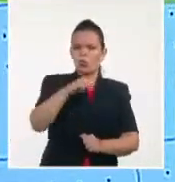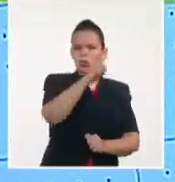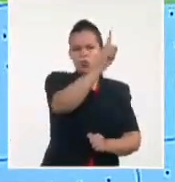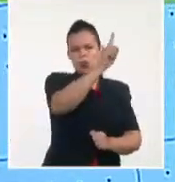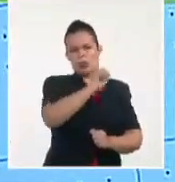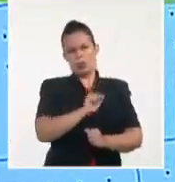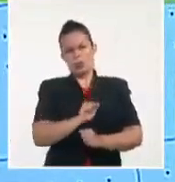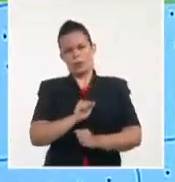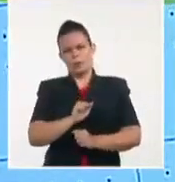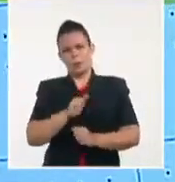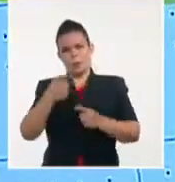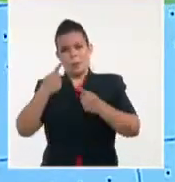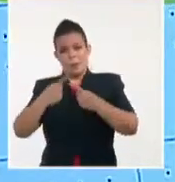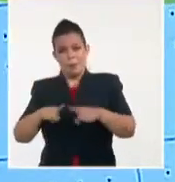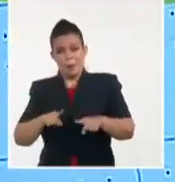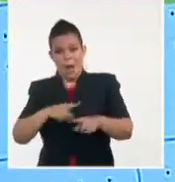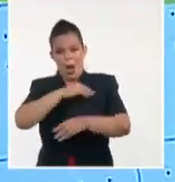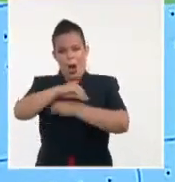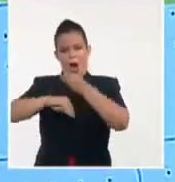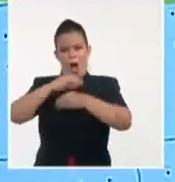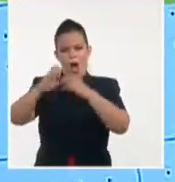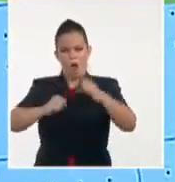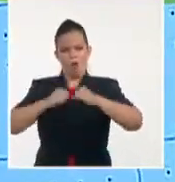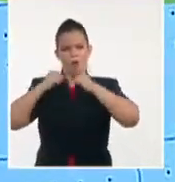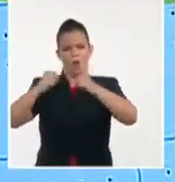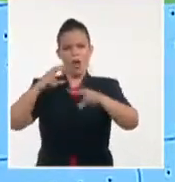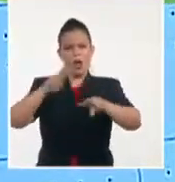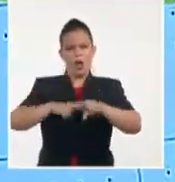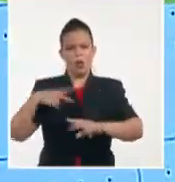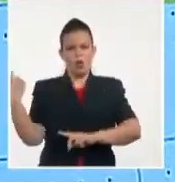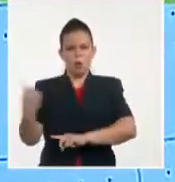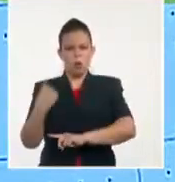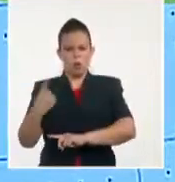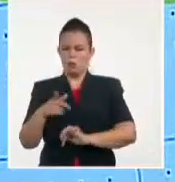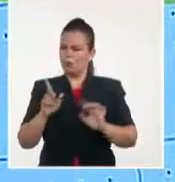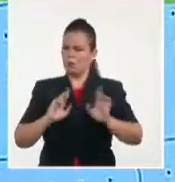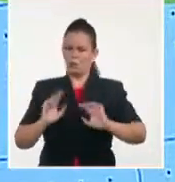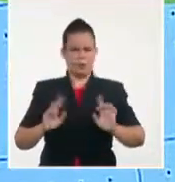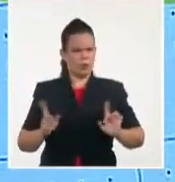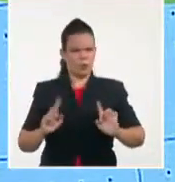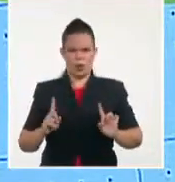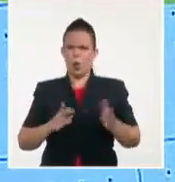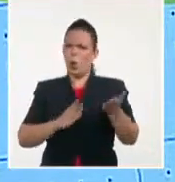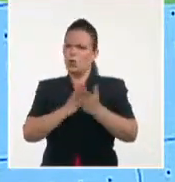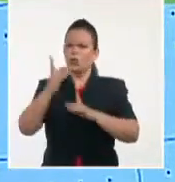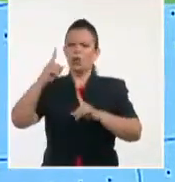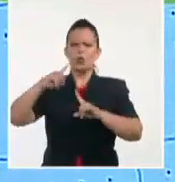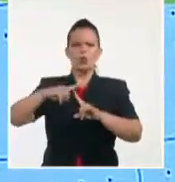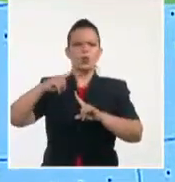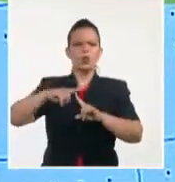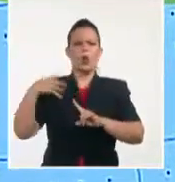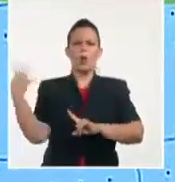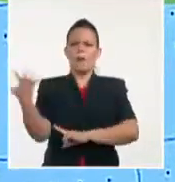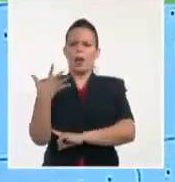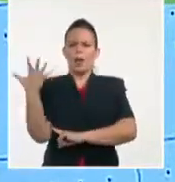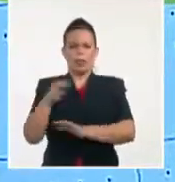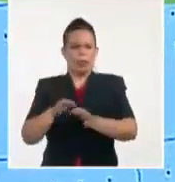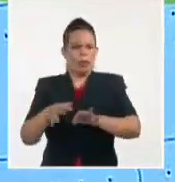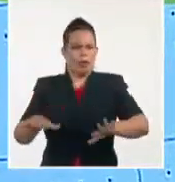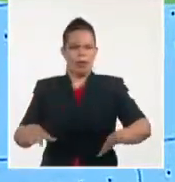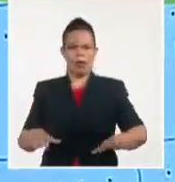presión más baja que estuvo fue aquí antes de entrar al arco de las Antillas Menores, con 1.003 hectopascal. Sin